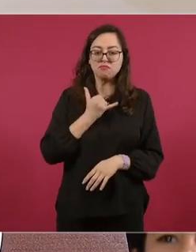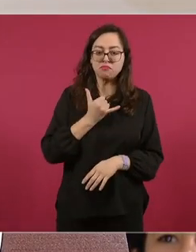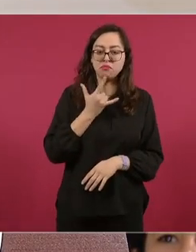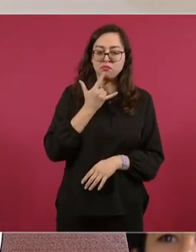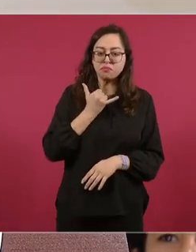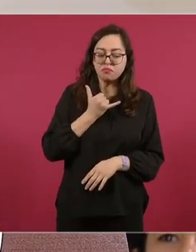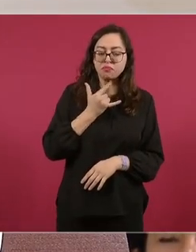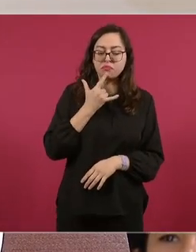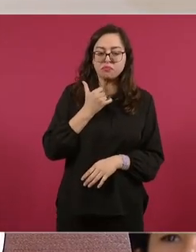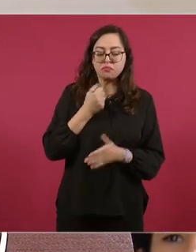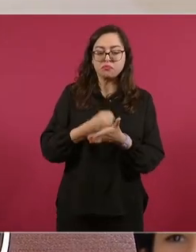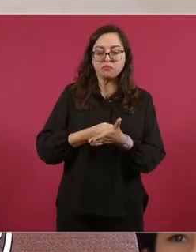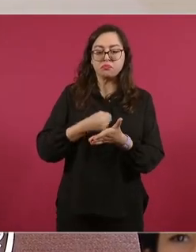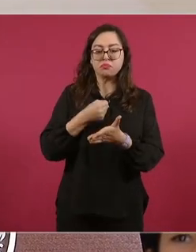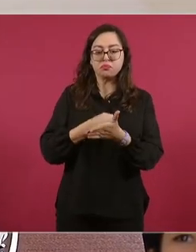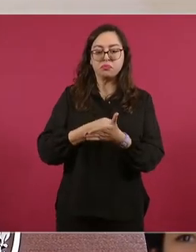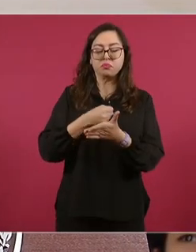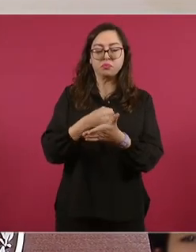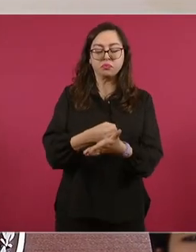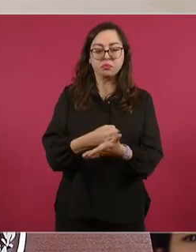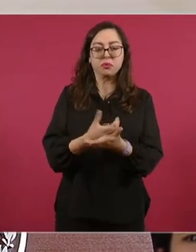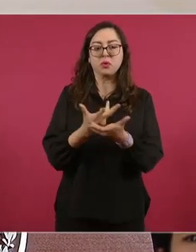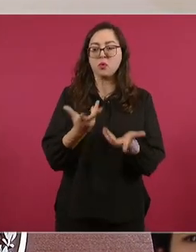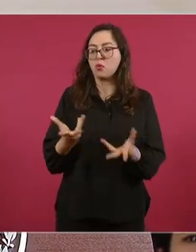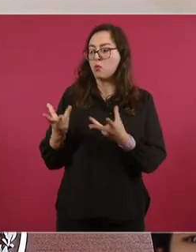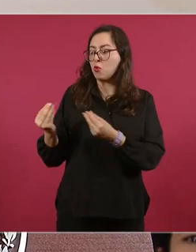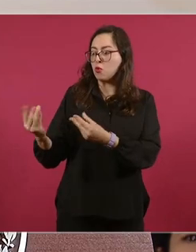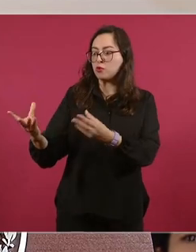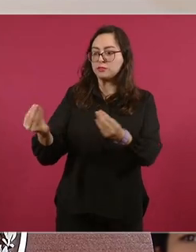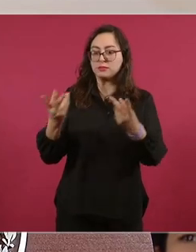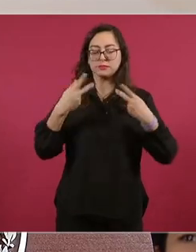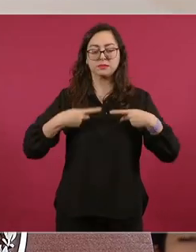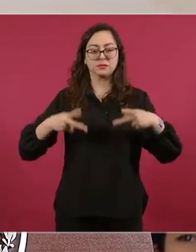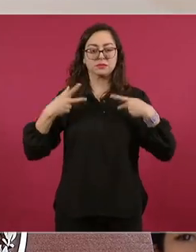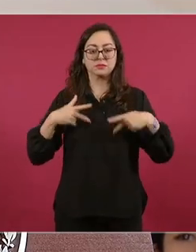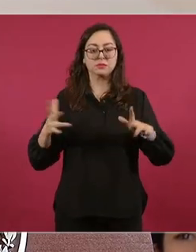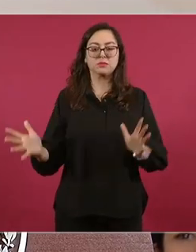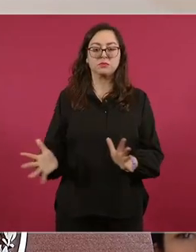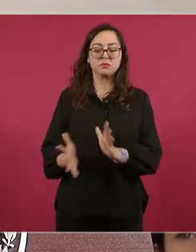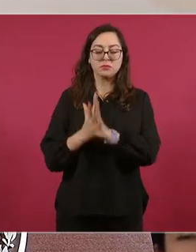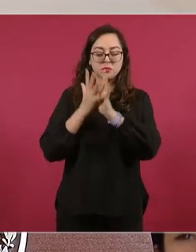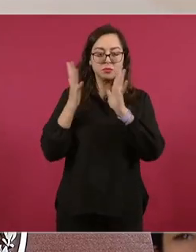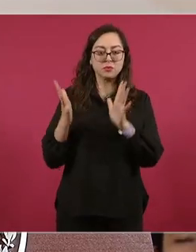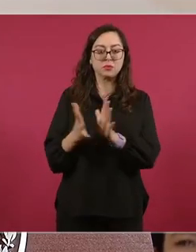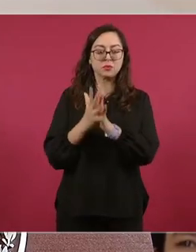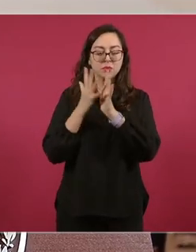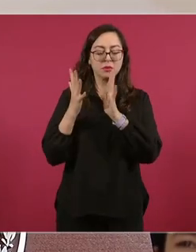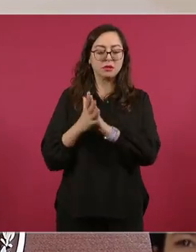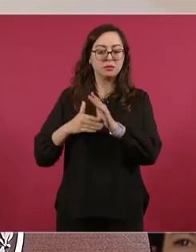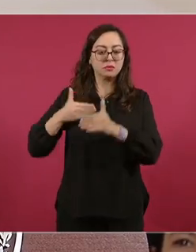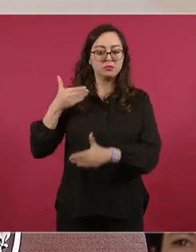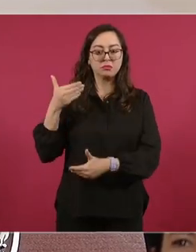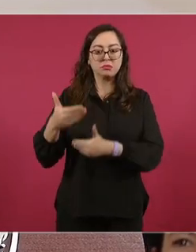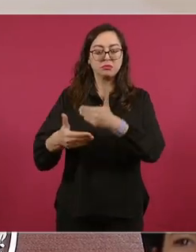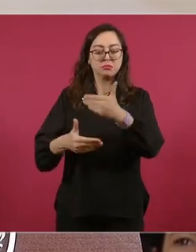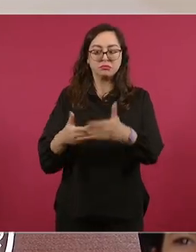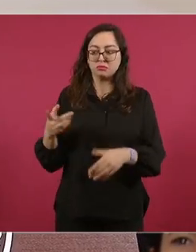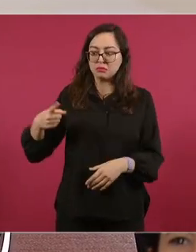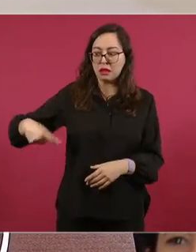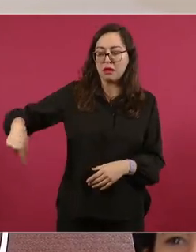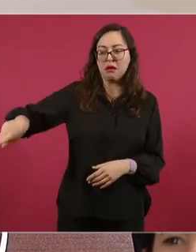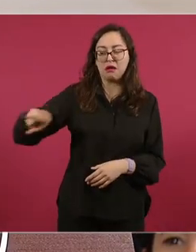en los cuales participan muchos que son, como ha sucedido en nuestro movimiento, los